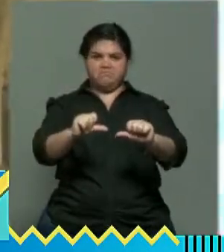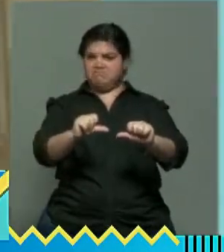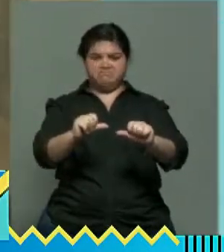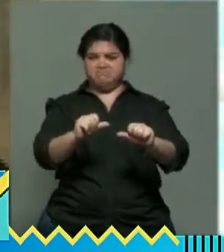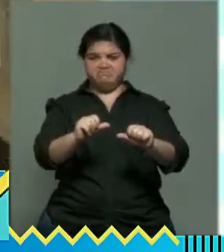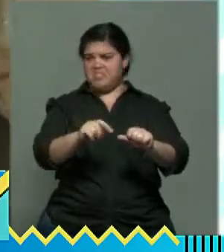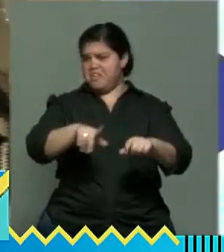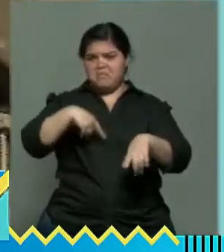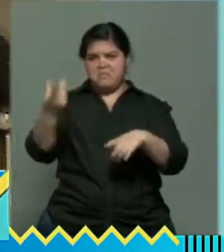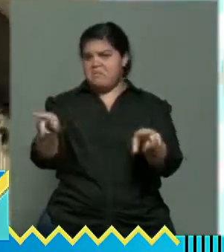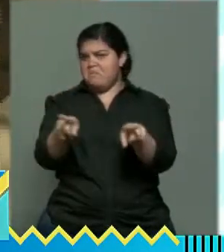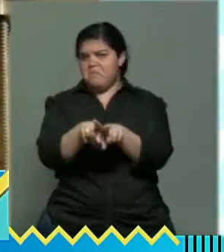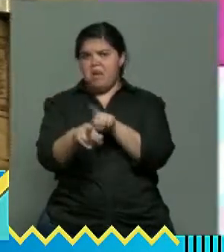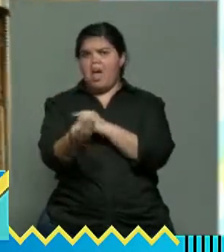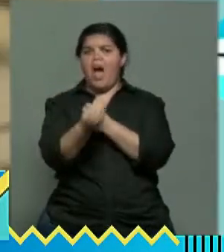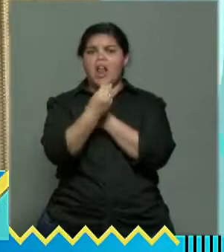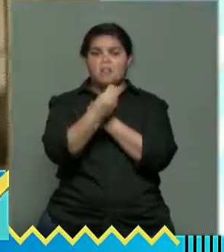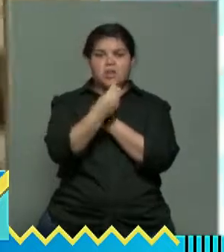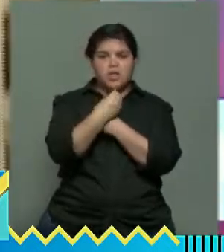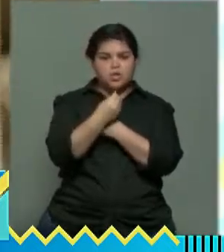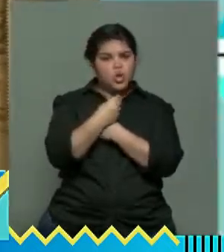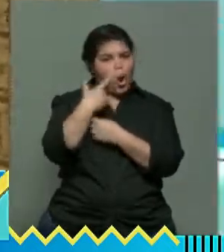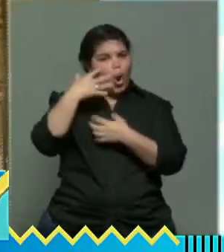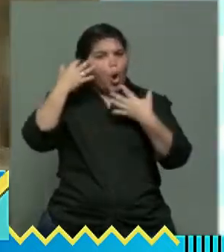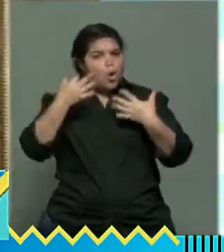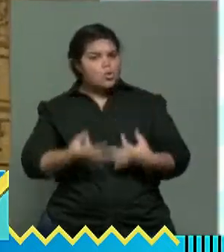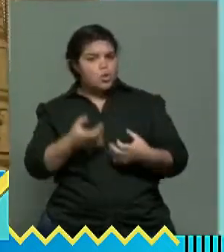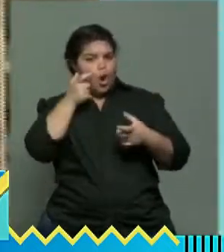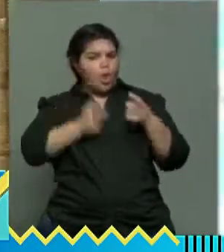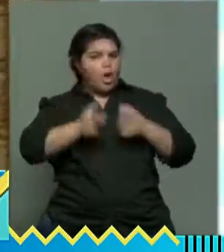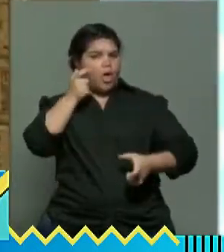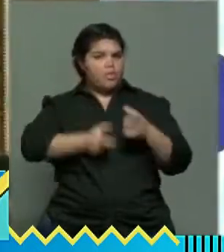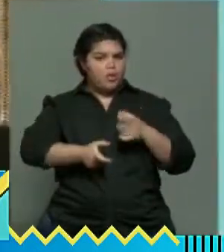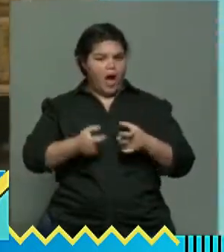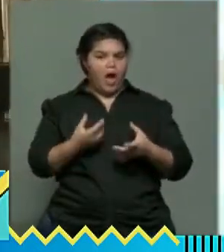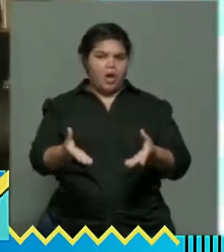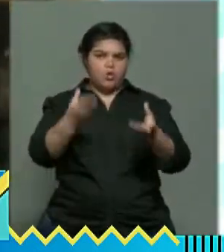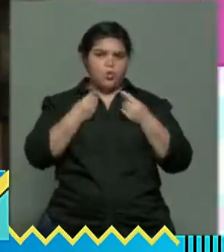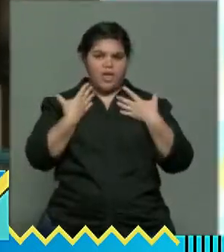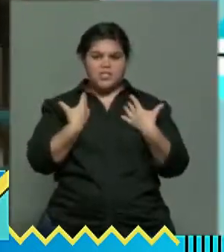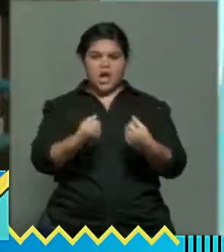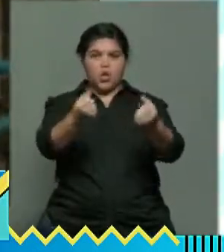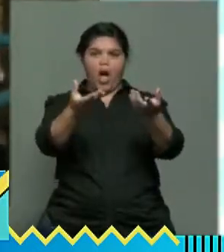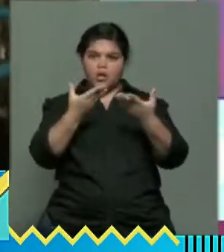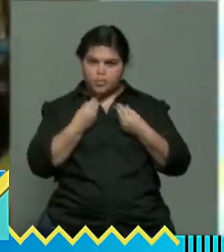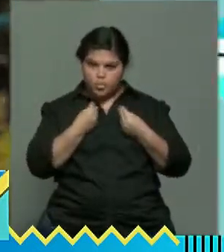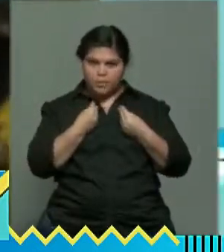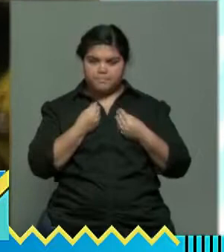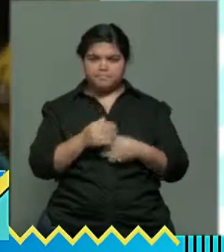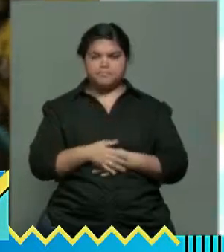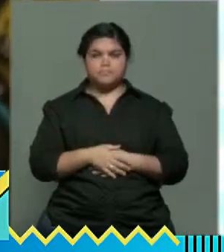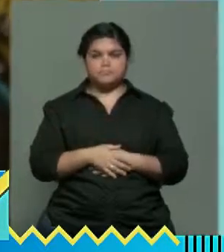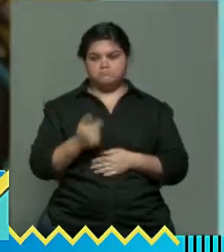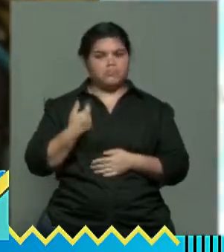otro alimento consumido moderadamente es hasta beneficioso para la salud. Eso lo han